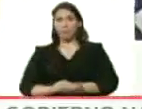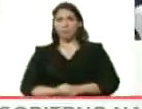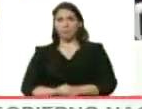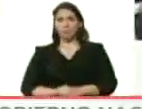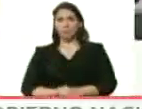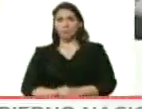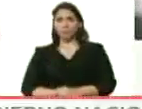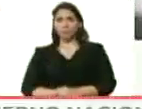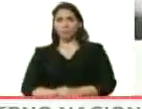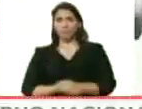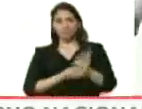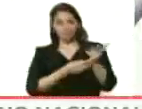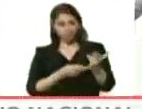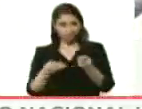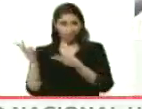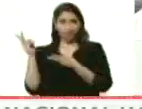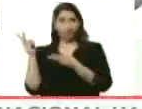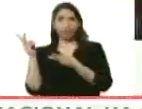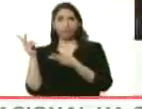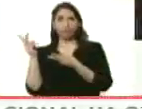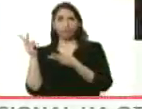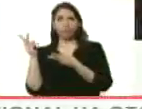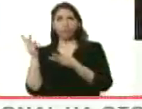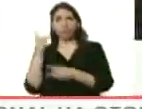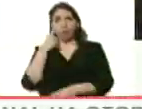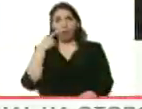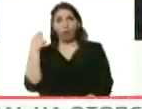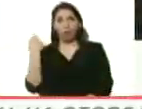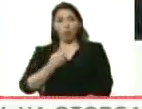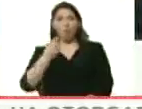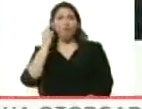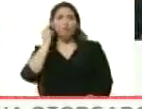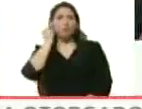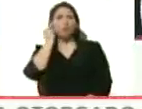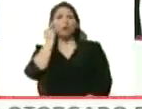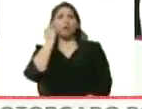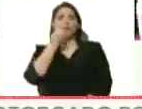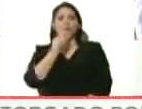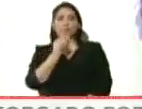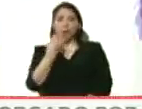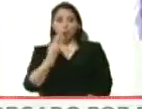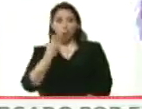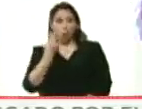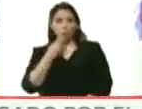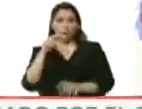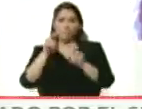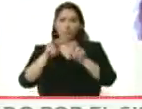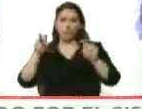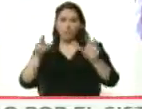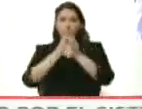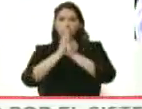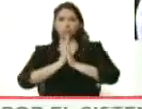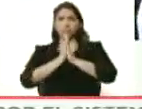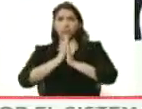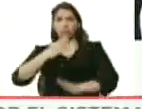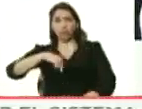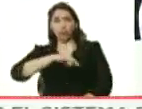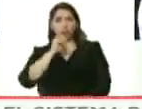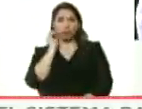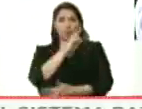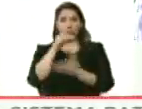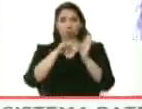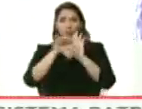Constituyente. Bienvenidos, hombres y mujeres de bien, jóvenes, siéntense por favor. Nuestra Asamblea